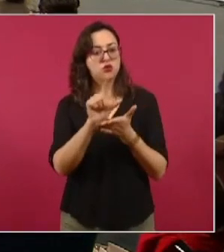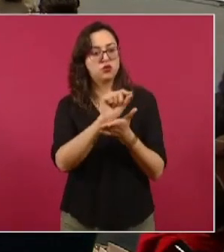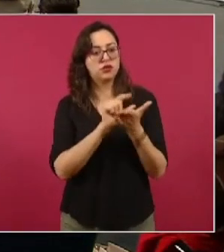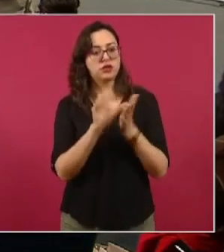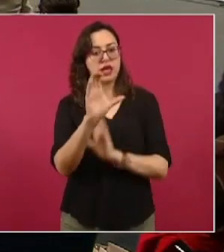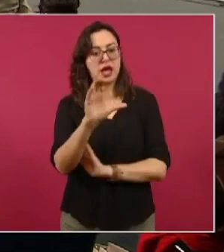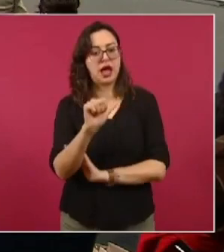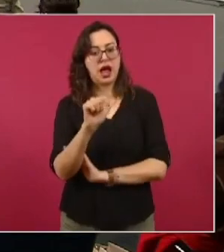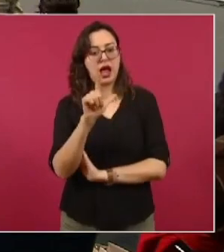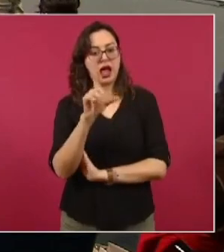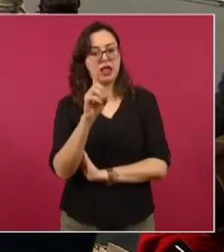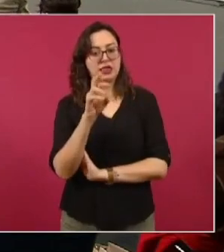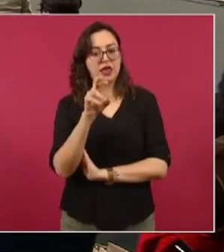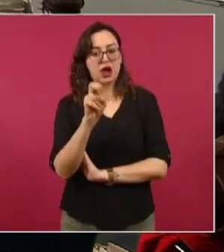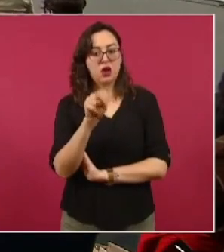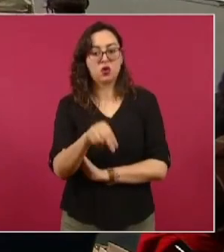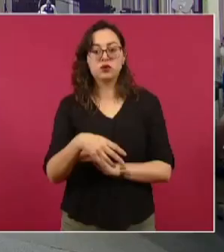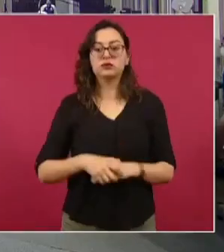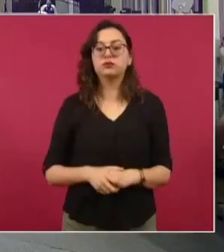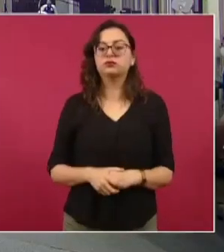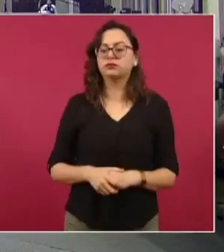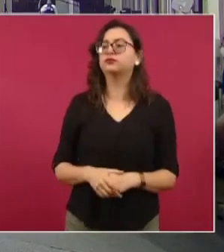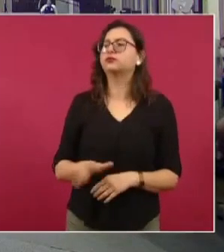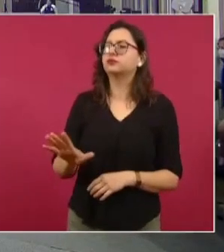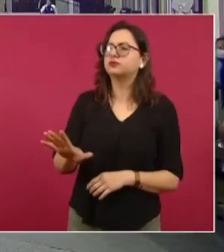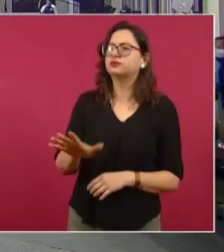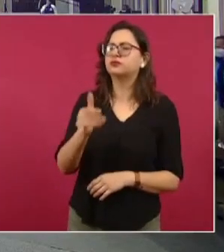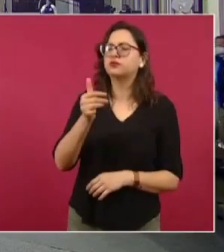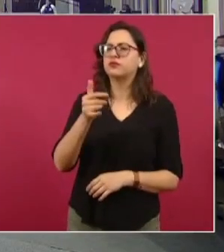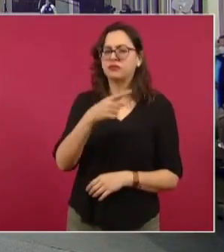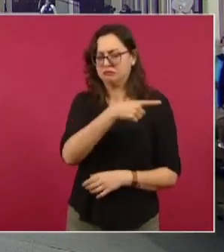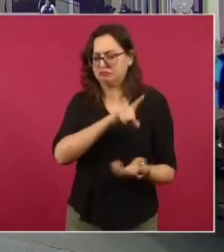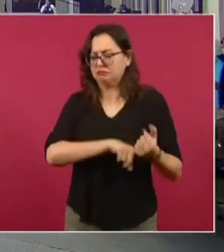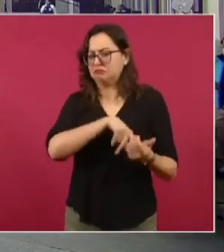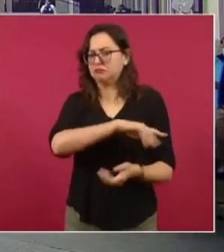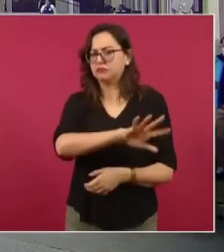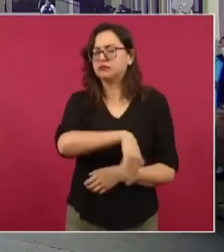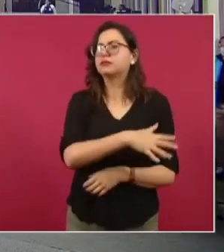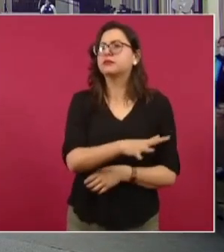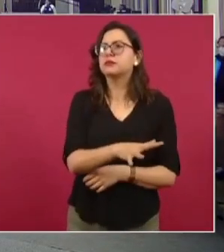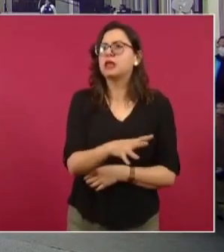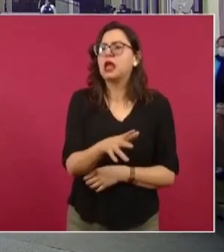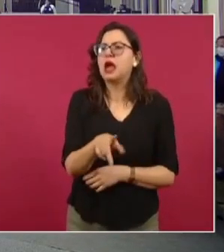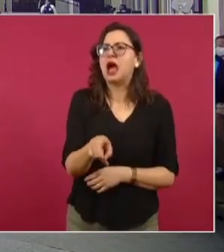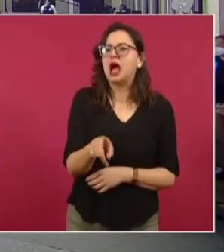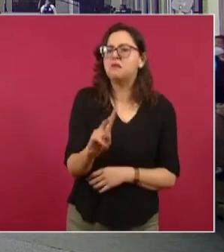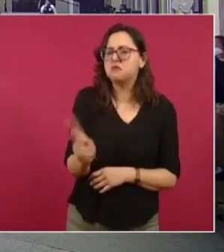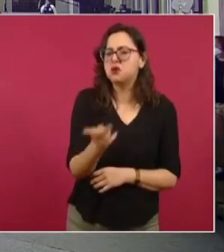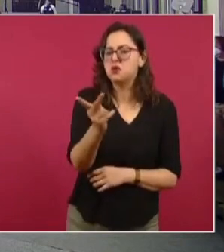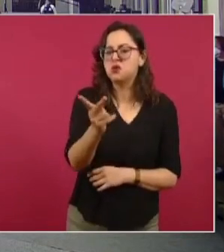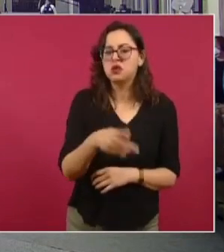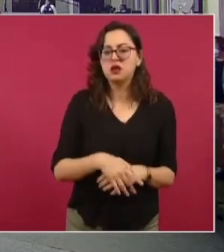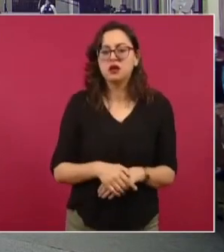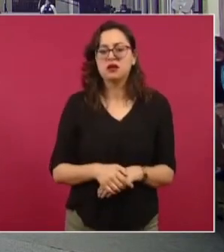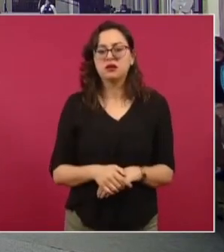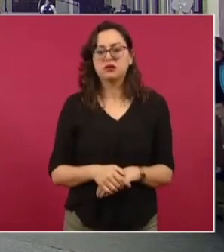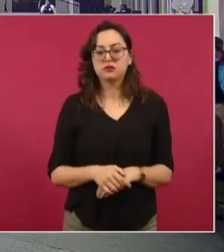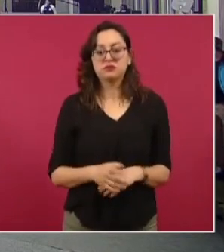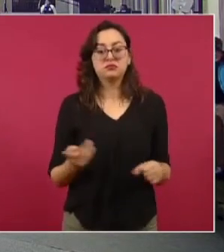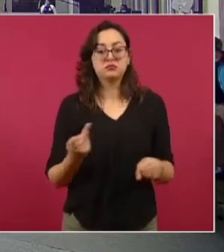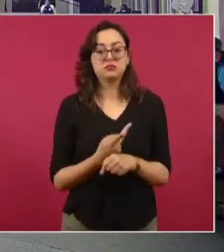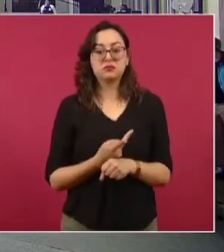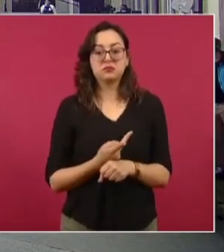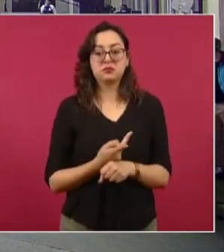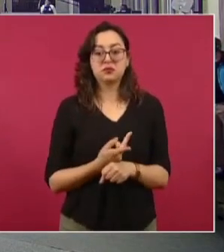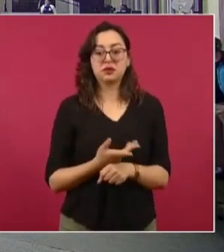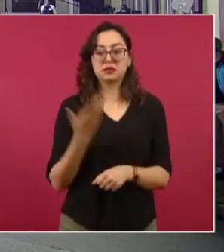presidente y bueno mientras cuál sería su respuesta ante las exigencias que se no va a